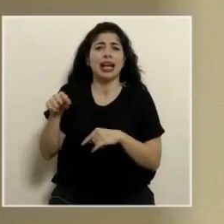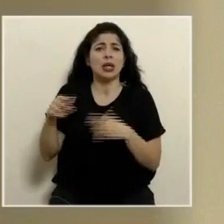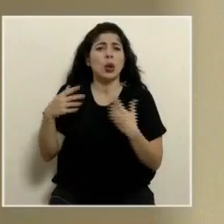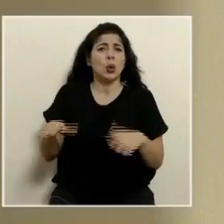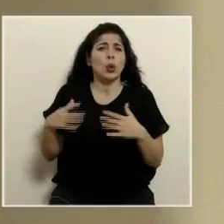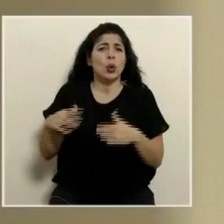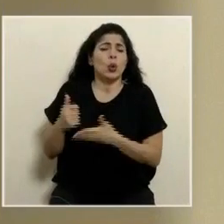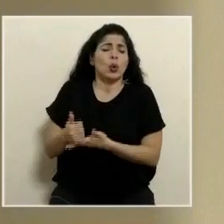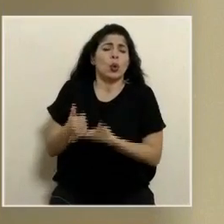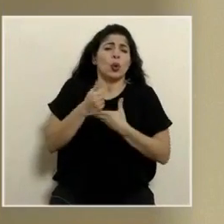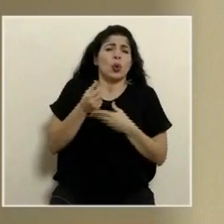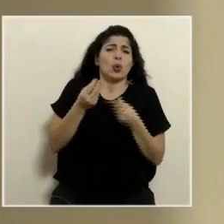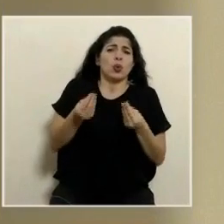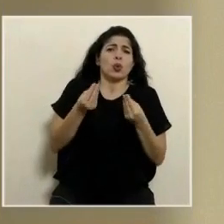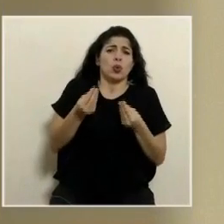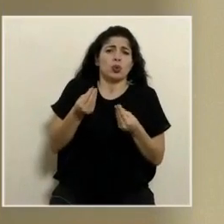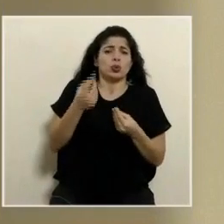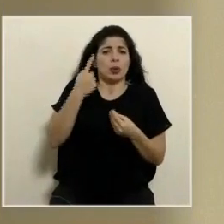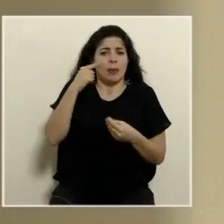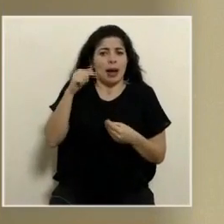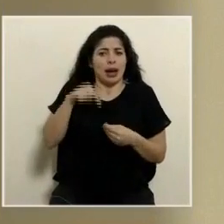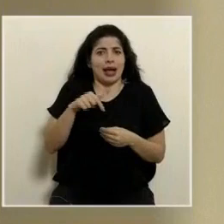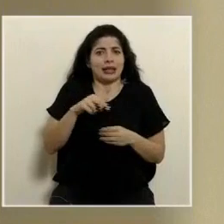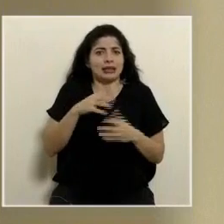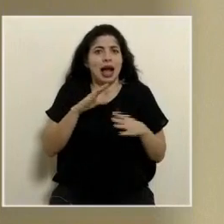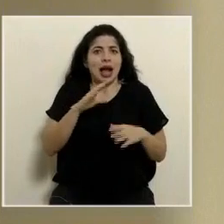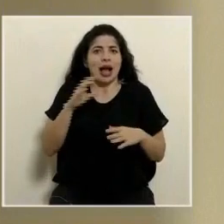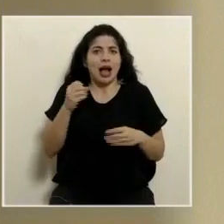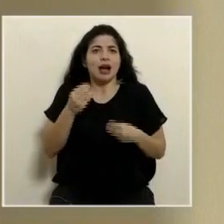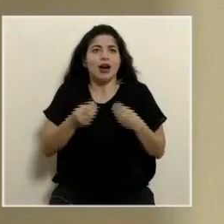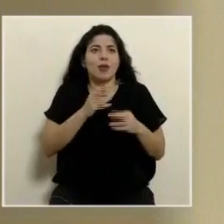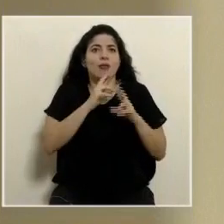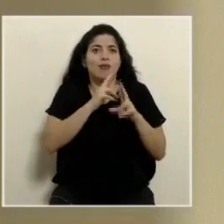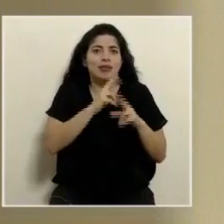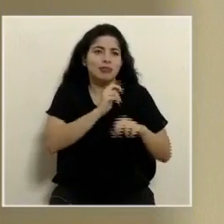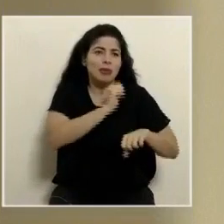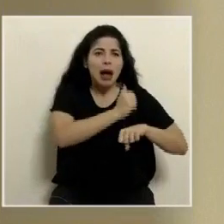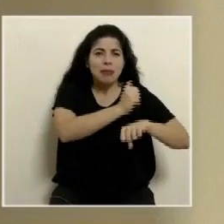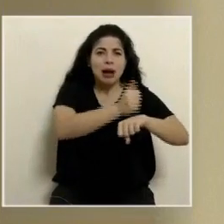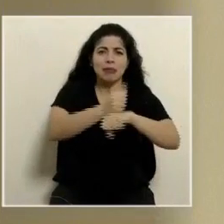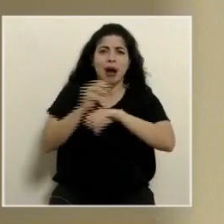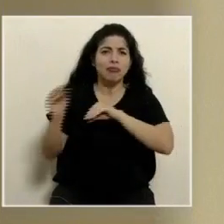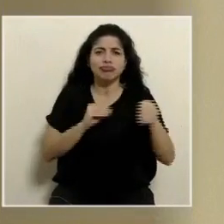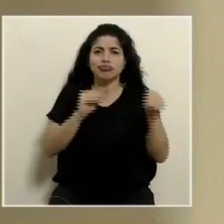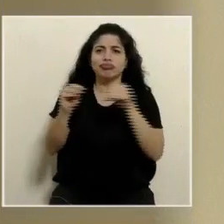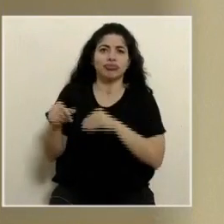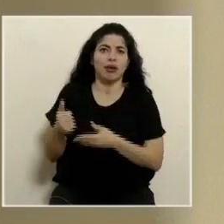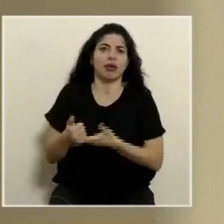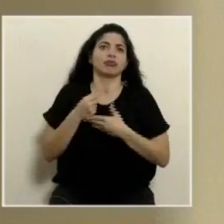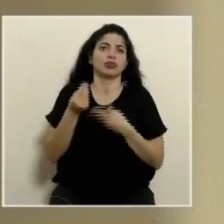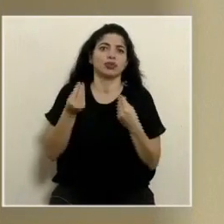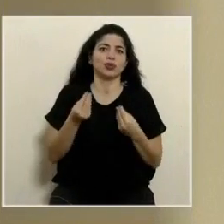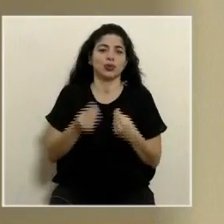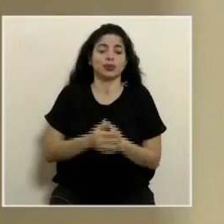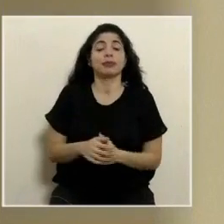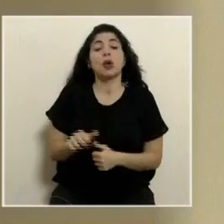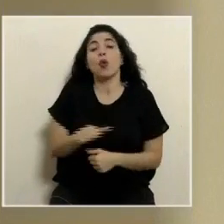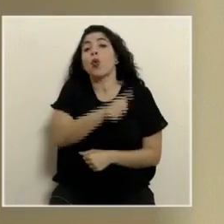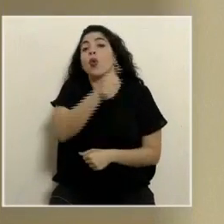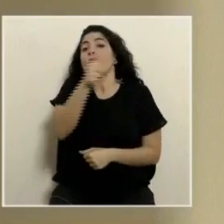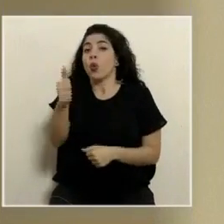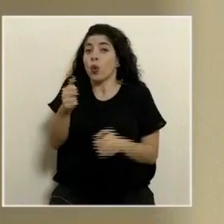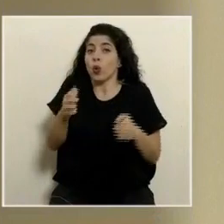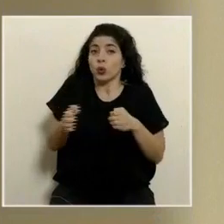invaluable en esta respuesta de la Caja. También hay otra estrategia que se está